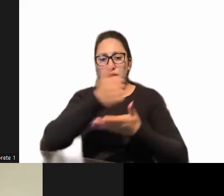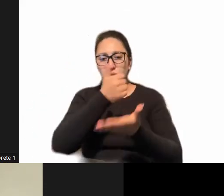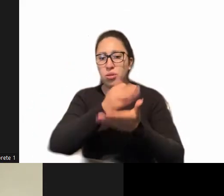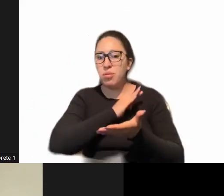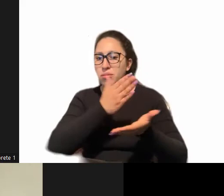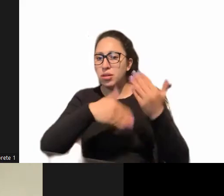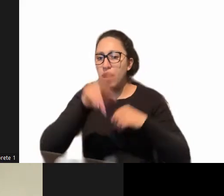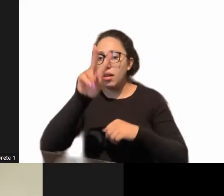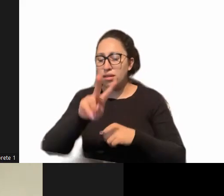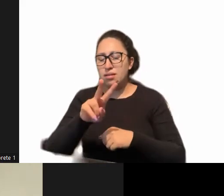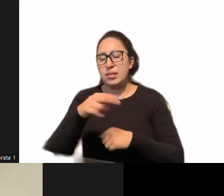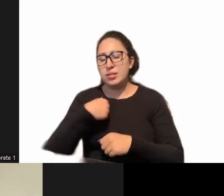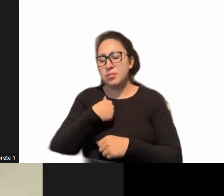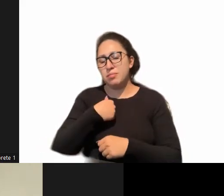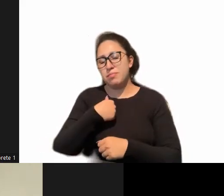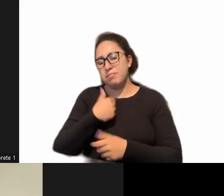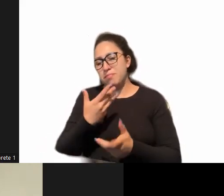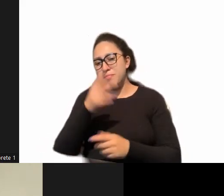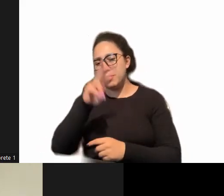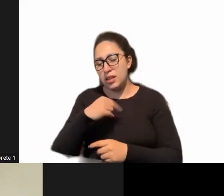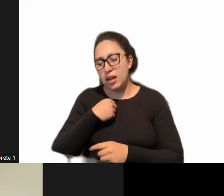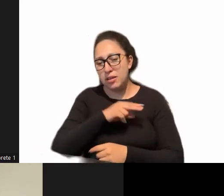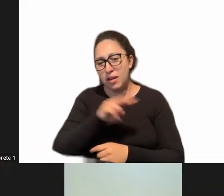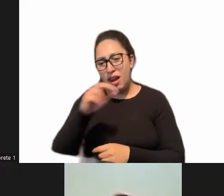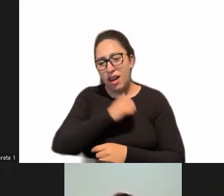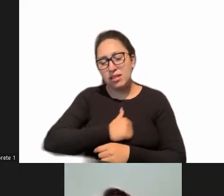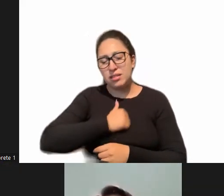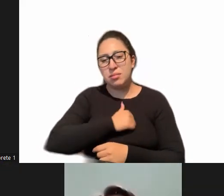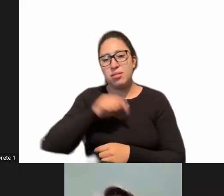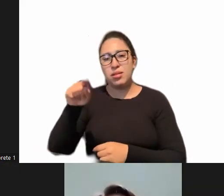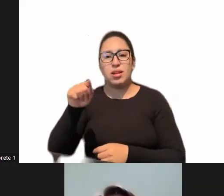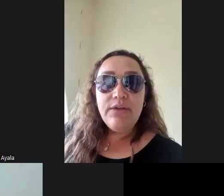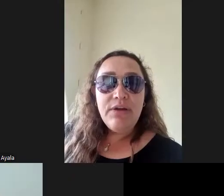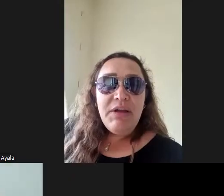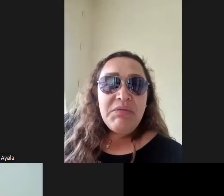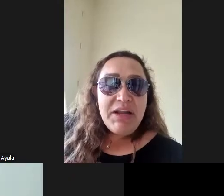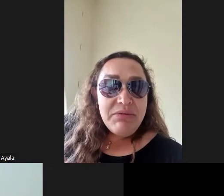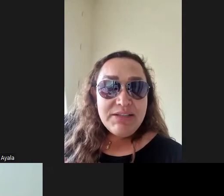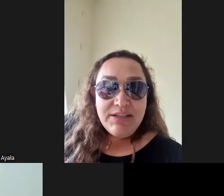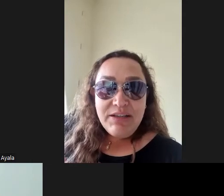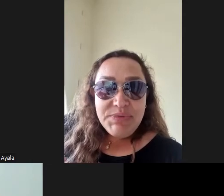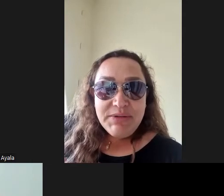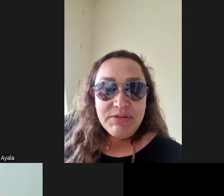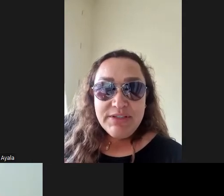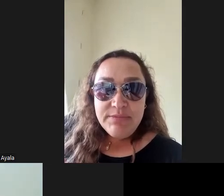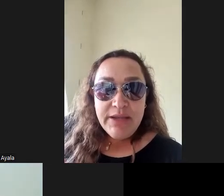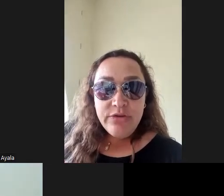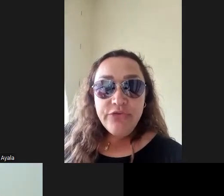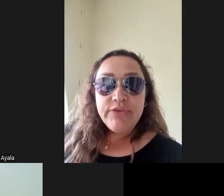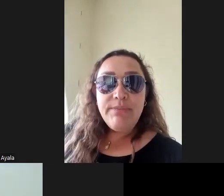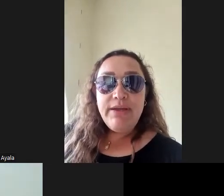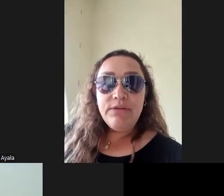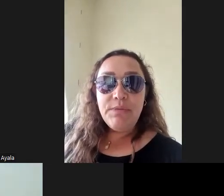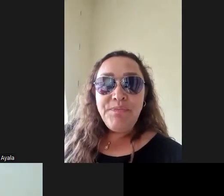lamento mucho que en cada dictamen el diputado traiga una serie de observaciones sin